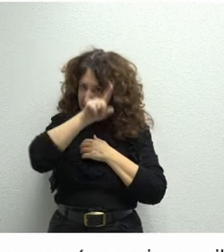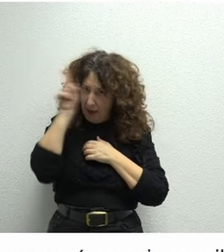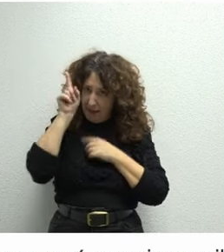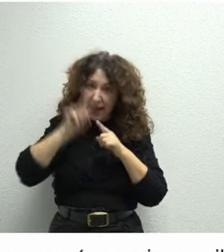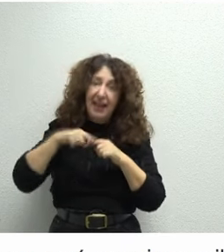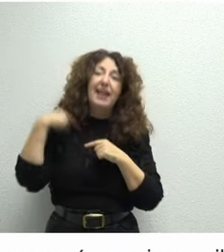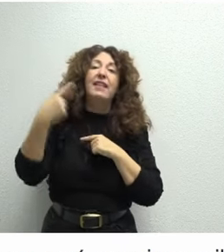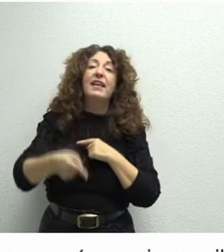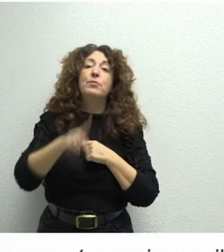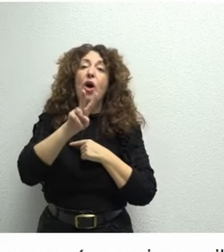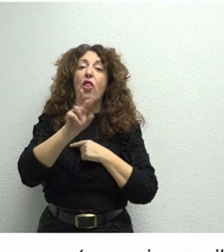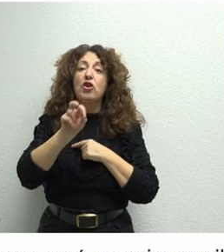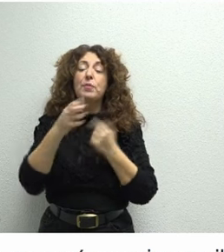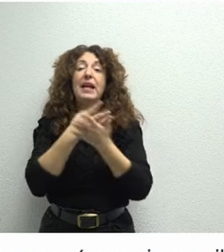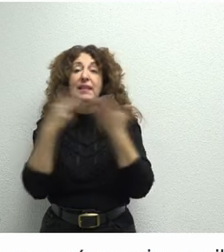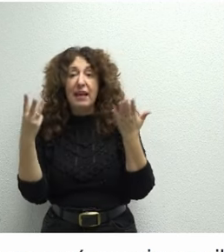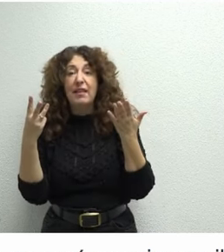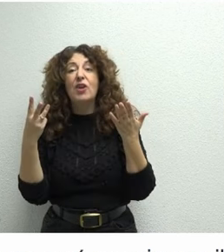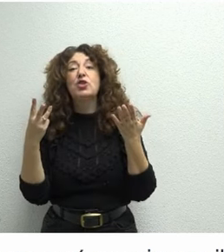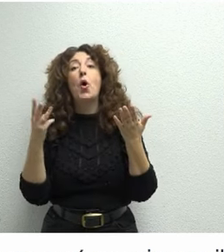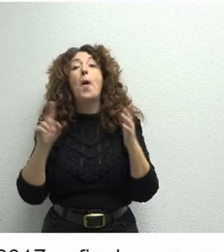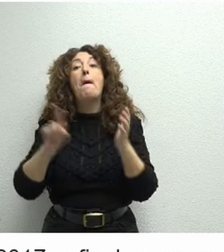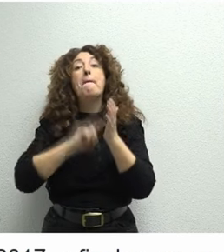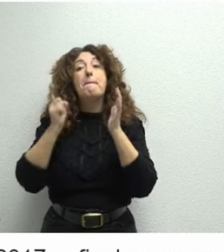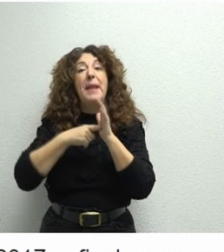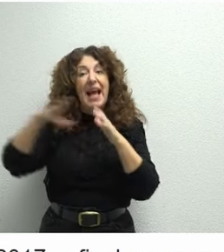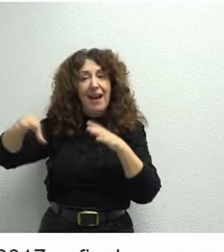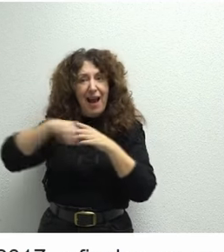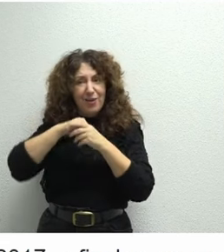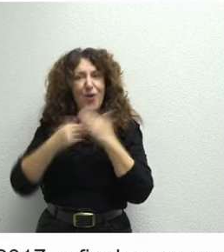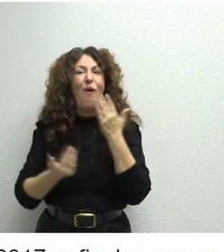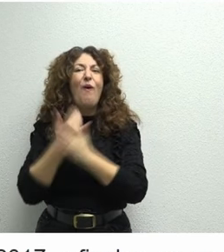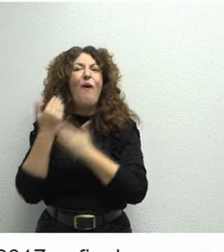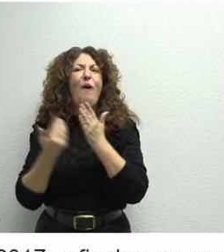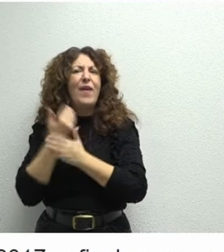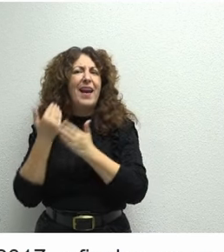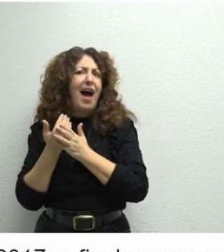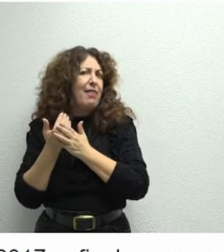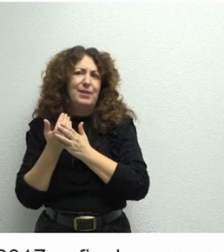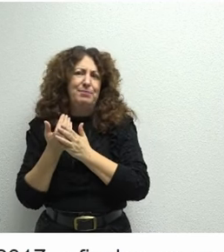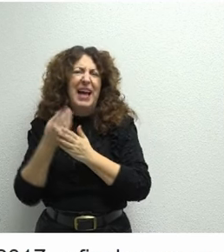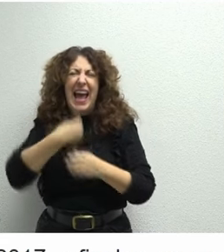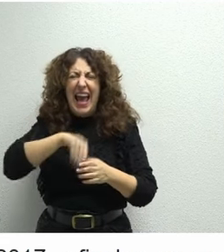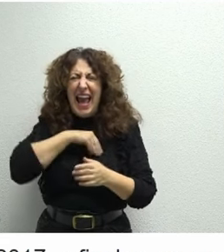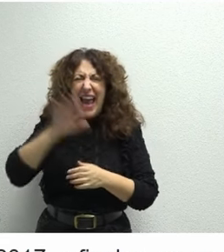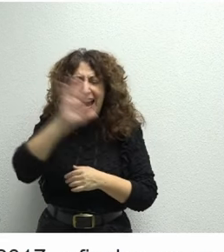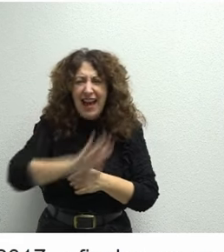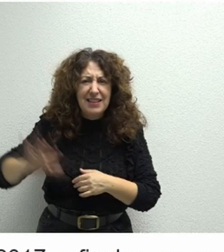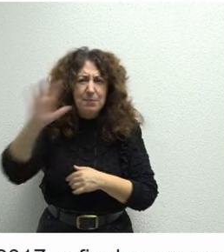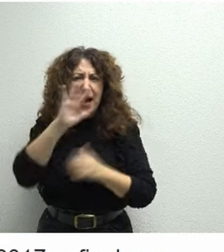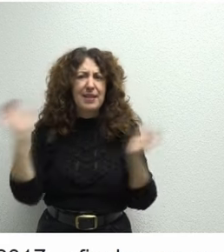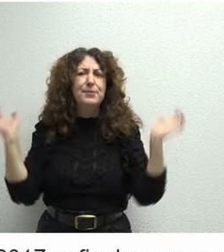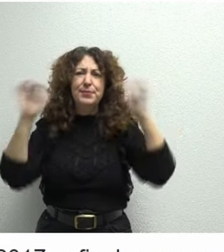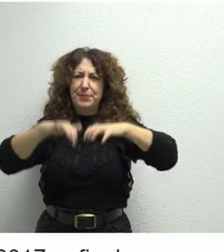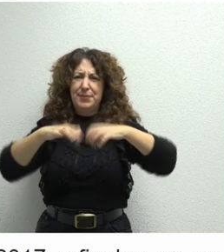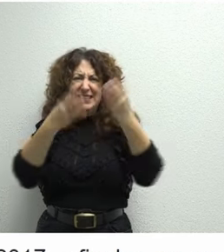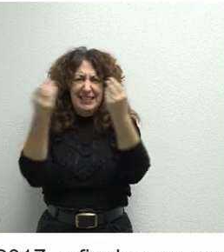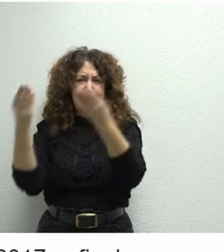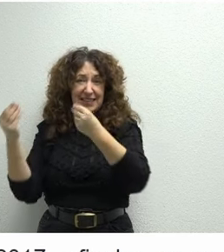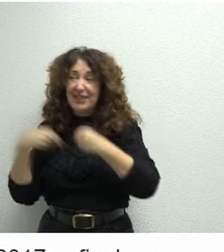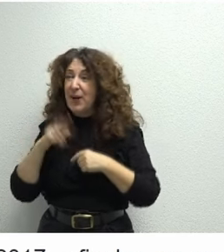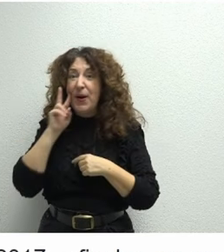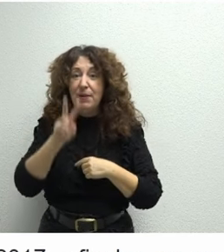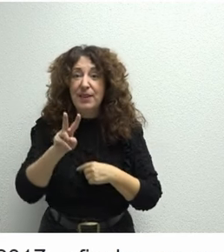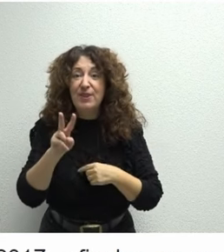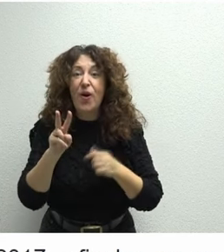del 2018 plena inclusión hicimos unas jornadas en las cuales bueno asistió gente de toda España y Vento a Jesús que cuando lo he visto me agrada